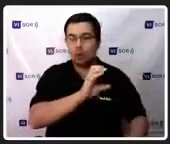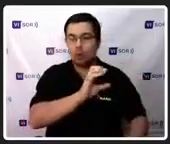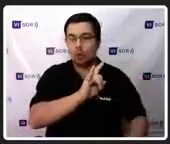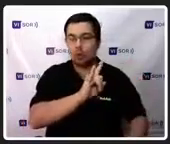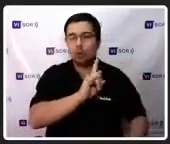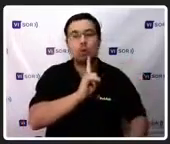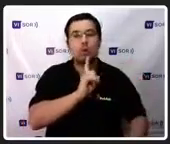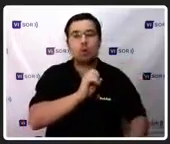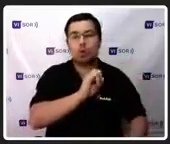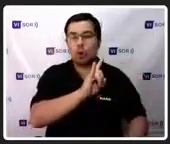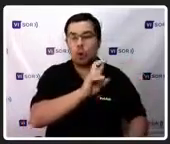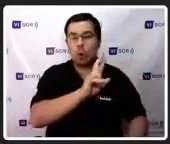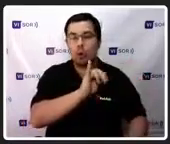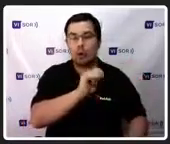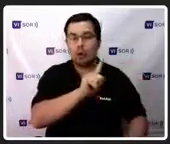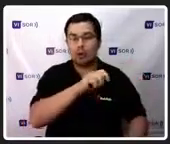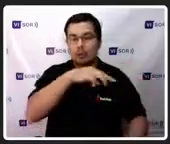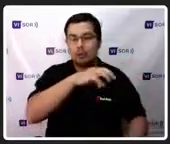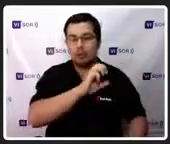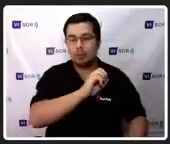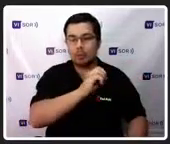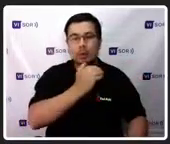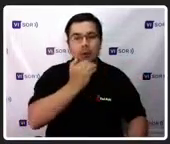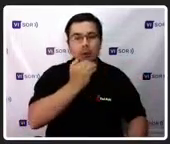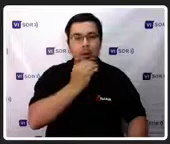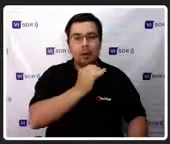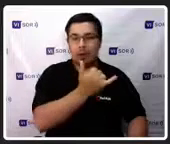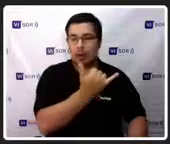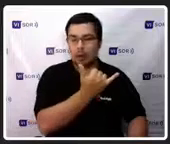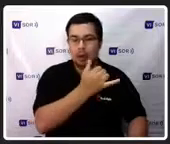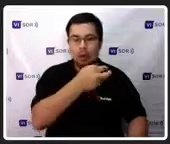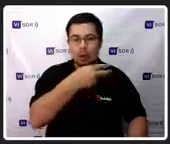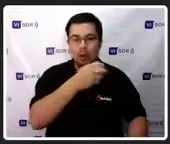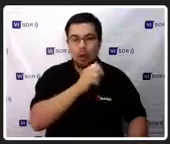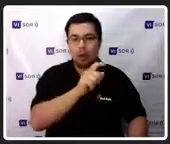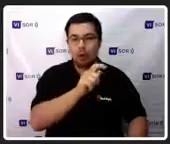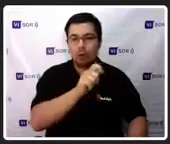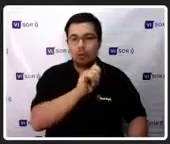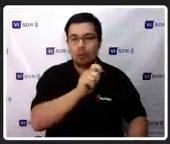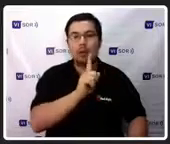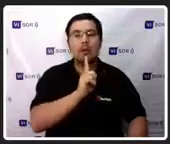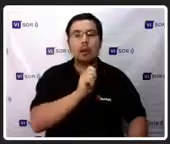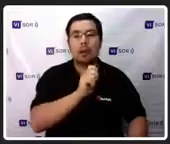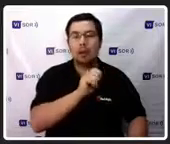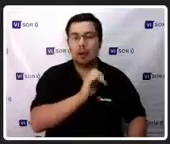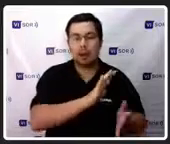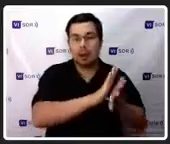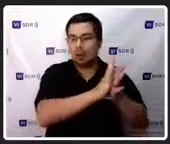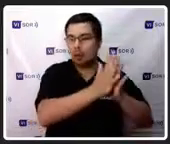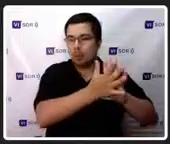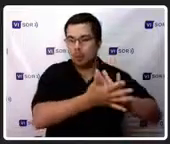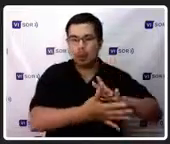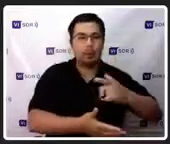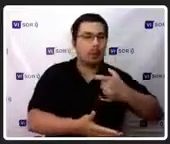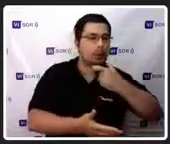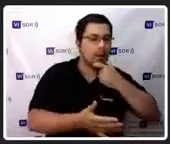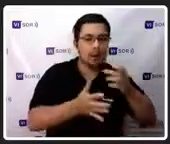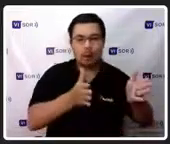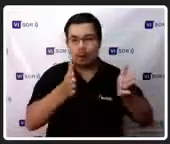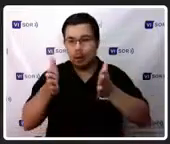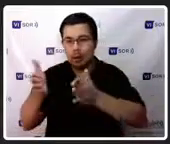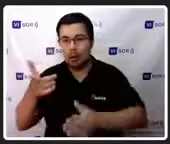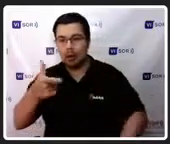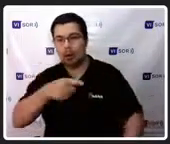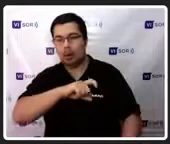se les toma una prueba de inglés que mide el nivel elemental de manejo del idioma, ¿ya? No se asusten con